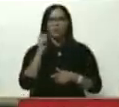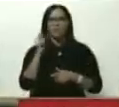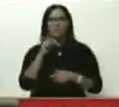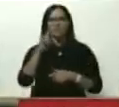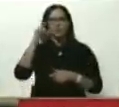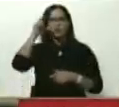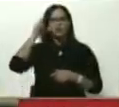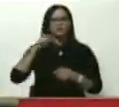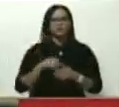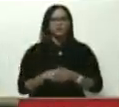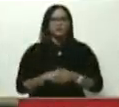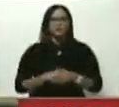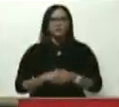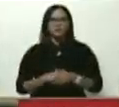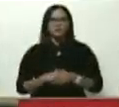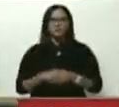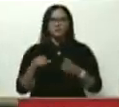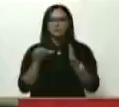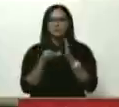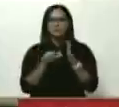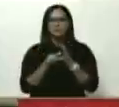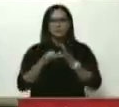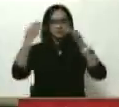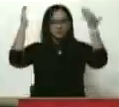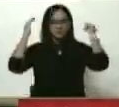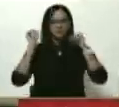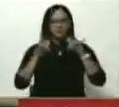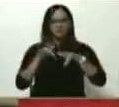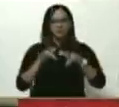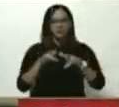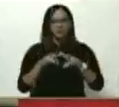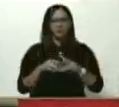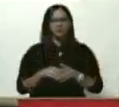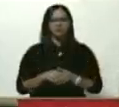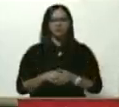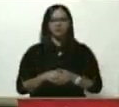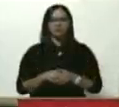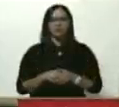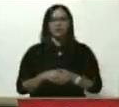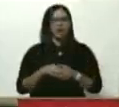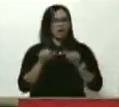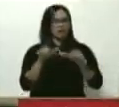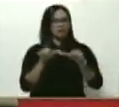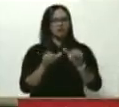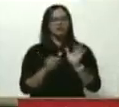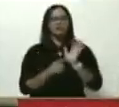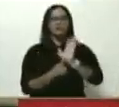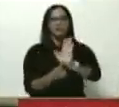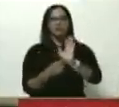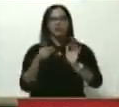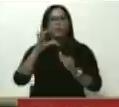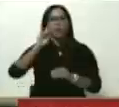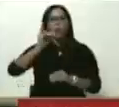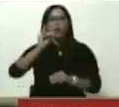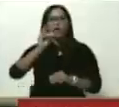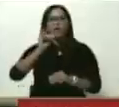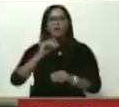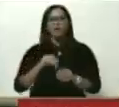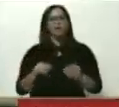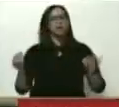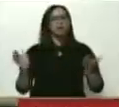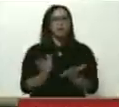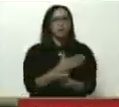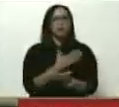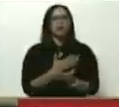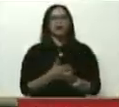2 meses y 2 días. ¿Dónde va Almagro? Así se presentó en, ¿cómo se llama? En Bolivia. Y tumbaron, le